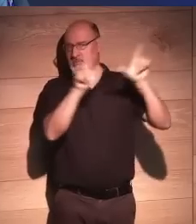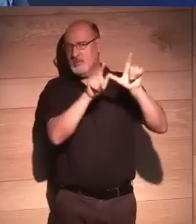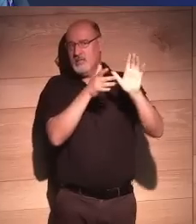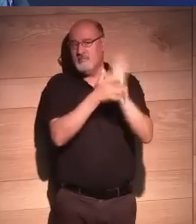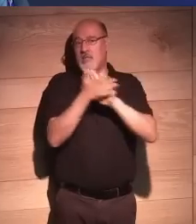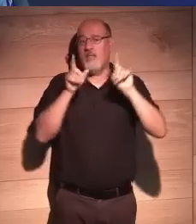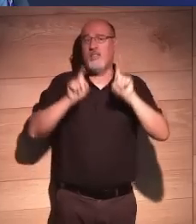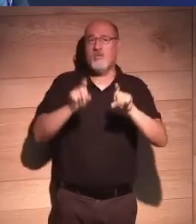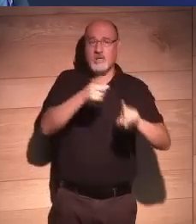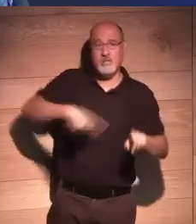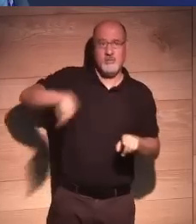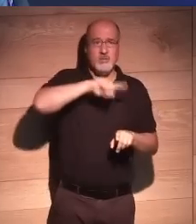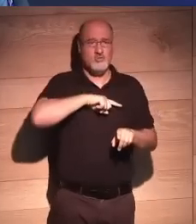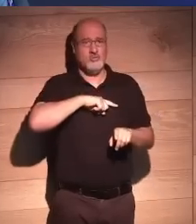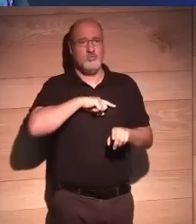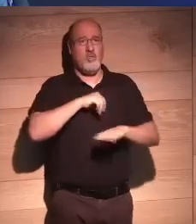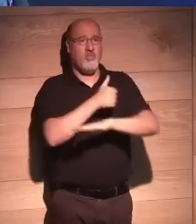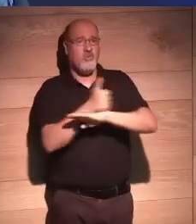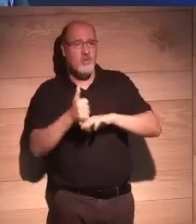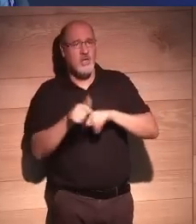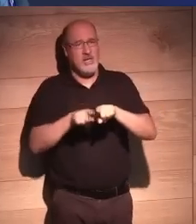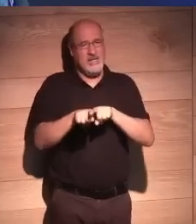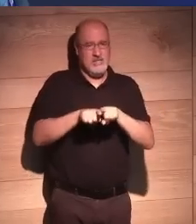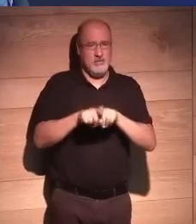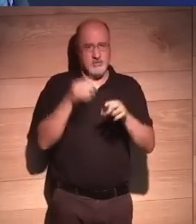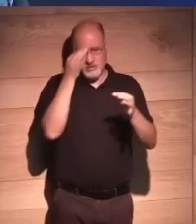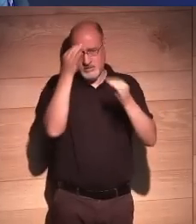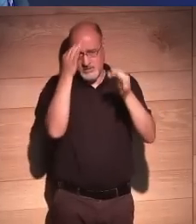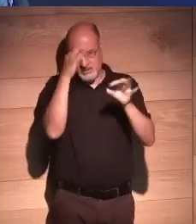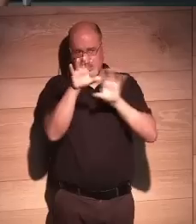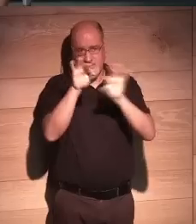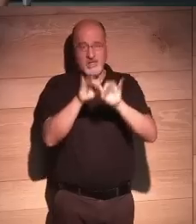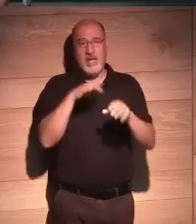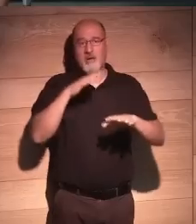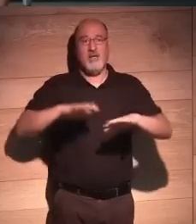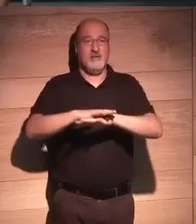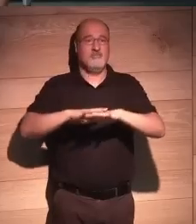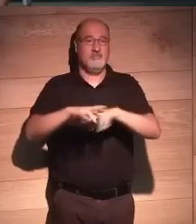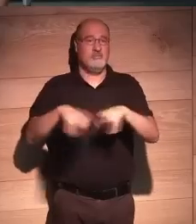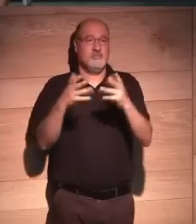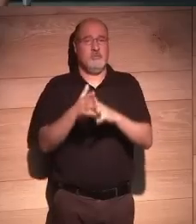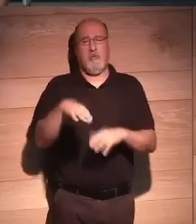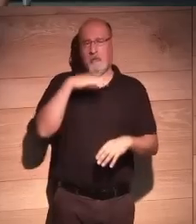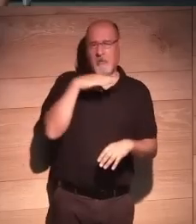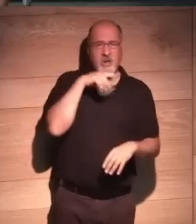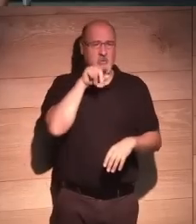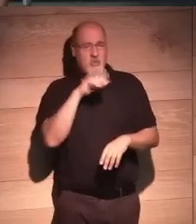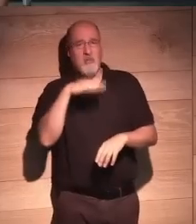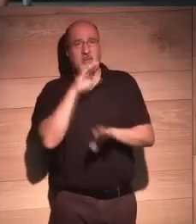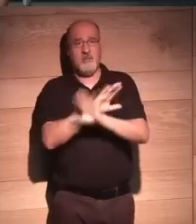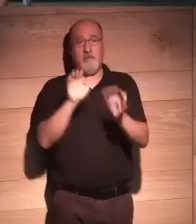realidad muy educativa para hacernos críticos, pero no esa crítica fácil que manejamos ahora en las redes sociales, que es vacía, que me enfado, me tuiteo y me enfado,